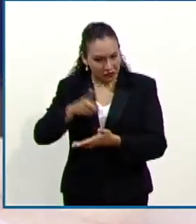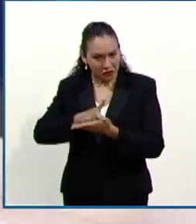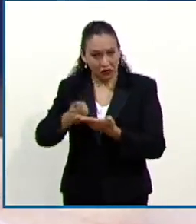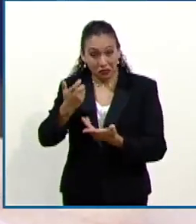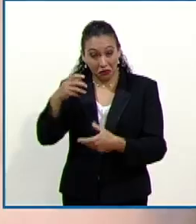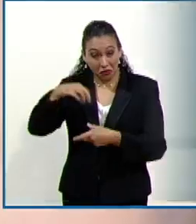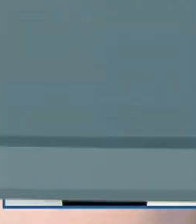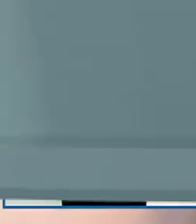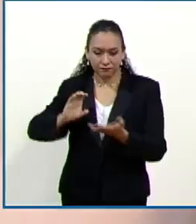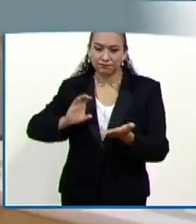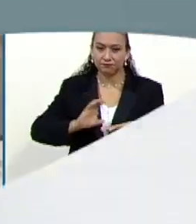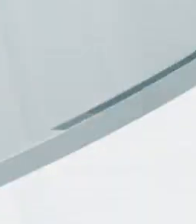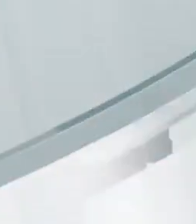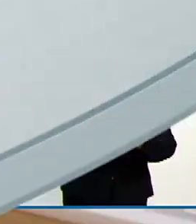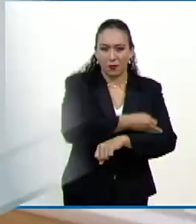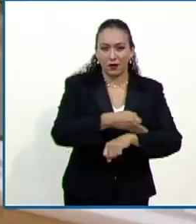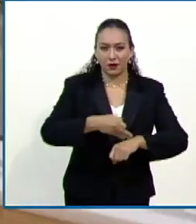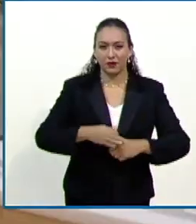trabajadora.